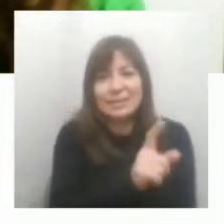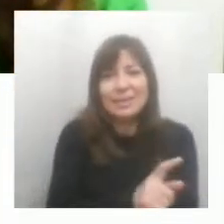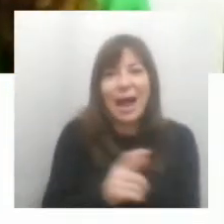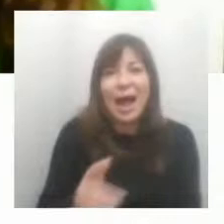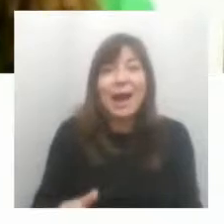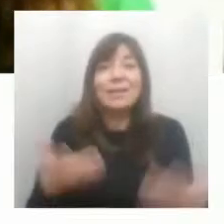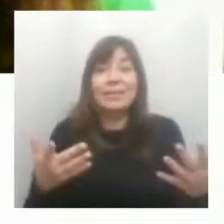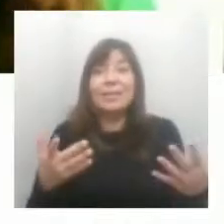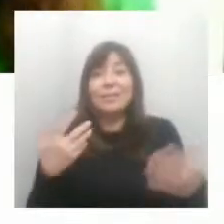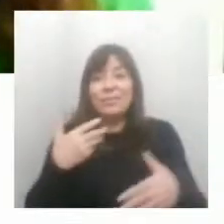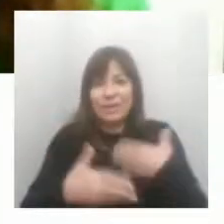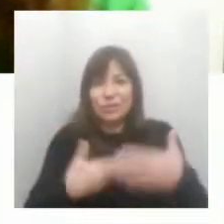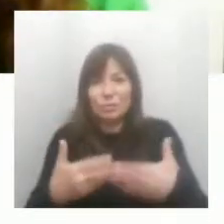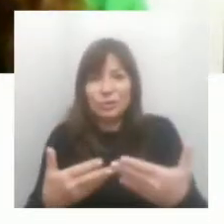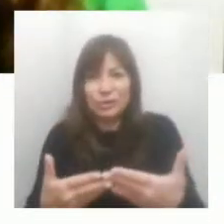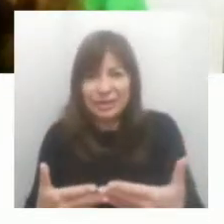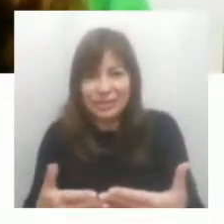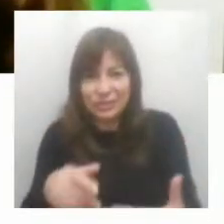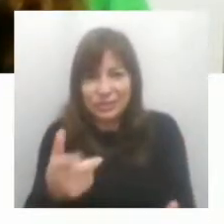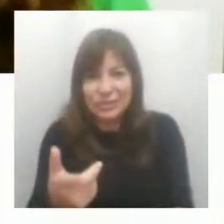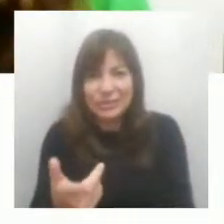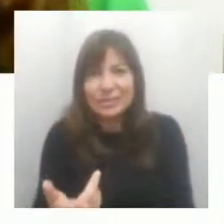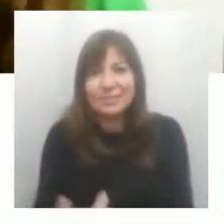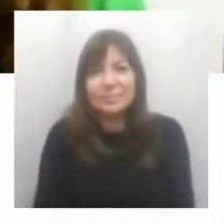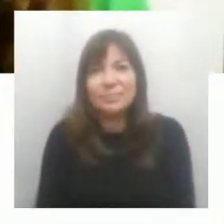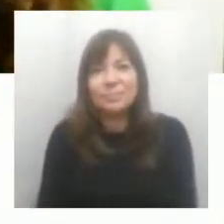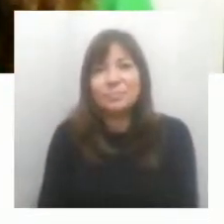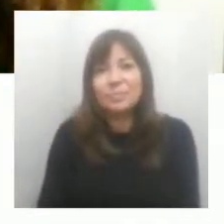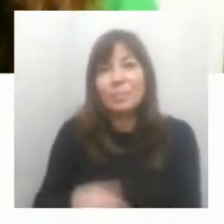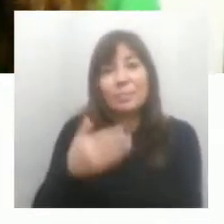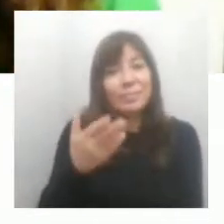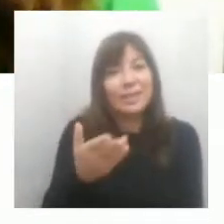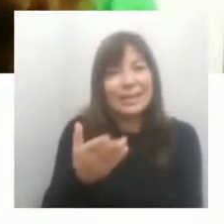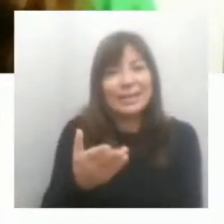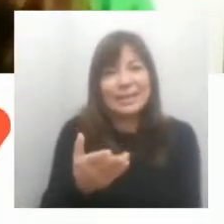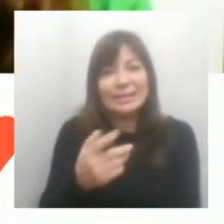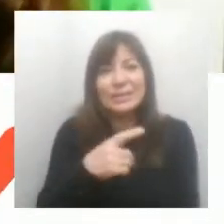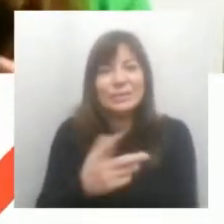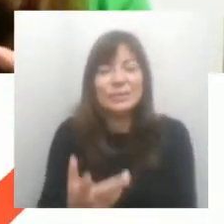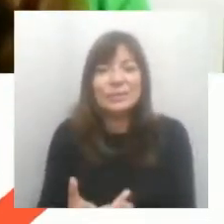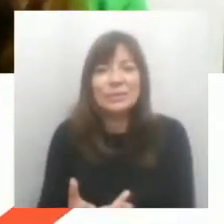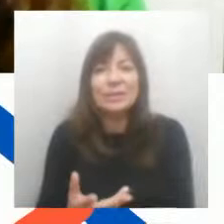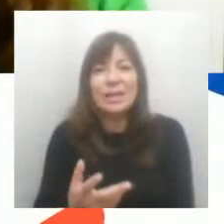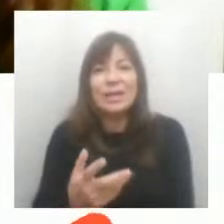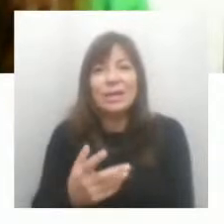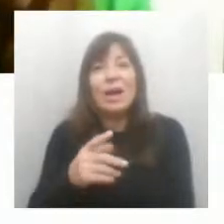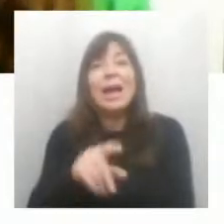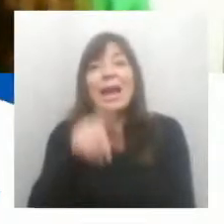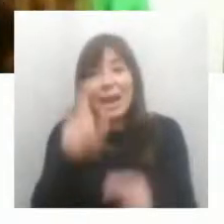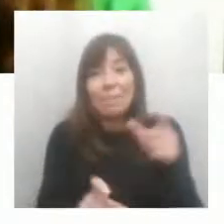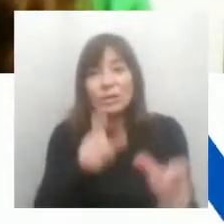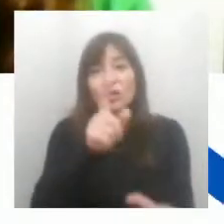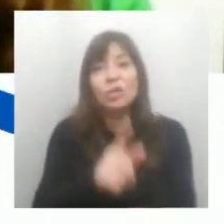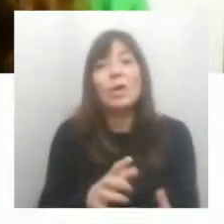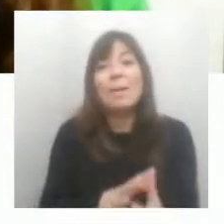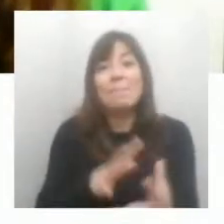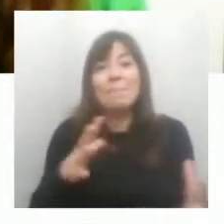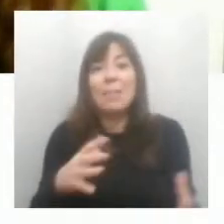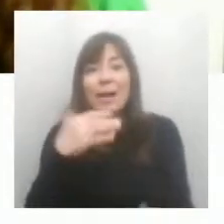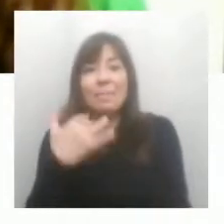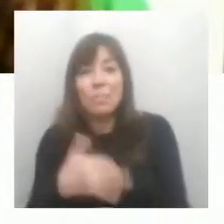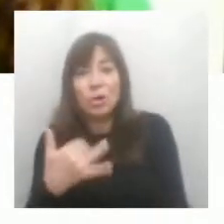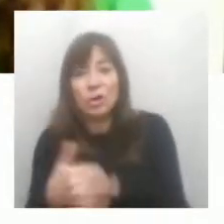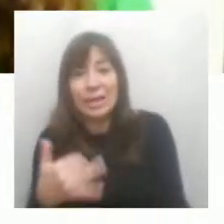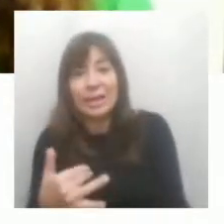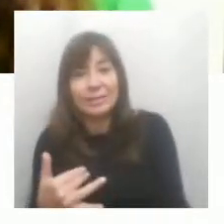botón, la que tire esa palanca, ¿cierto? Estoy ahí imitando la canción. Pero es la persona la más importante porque es crucial para